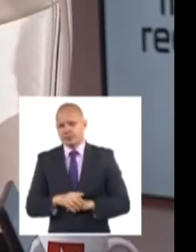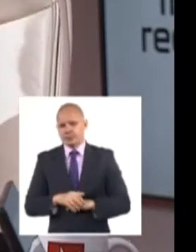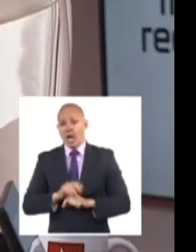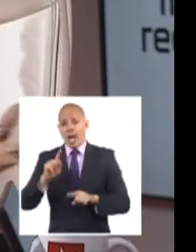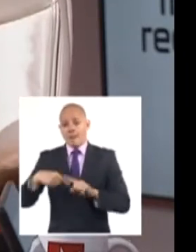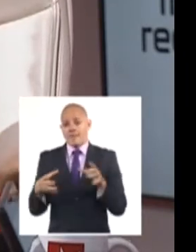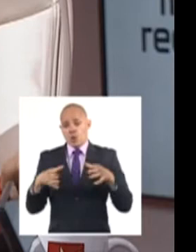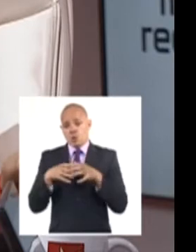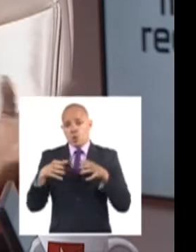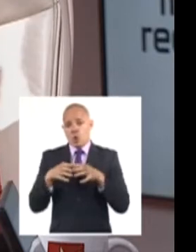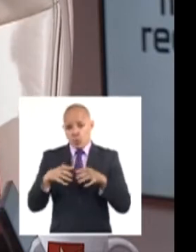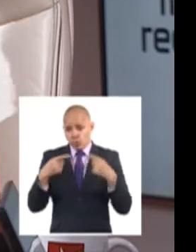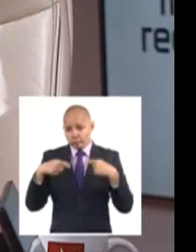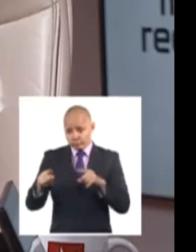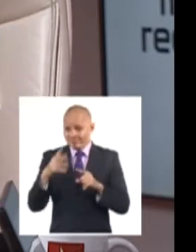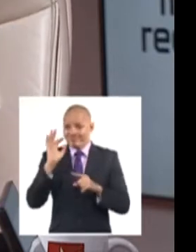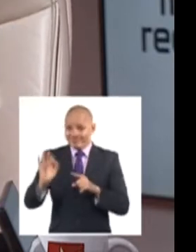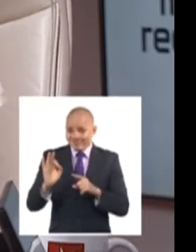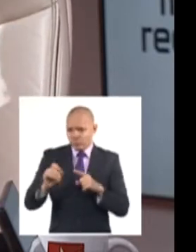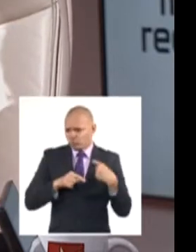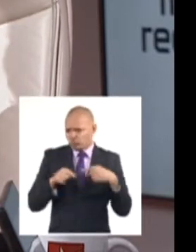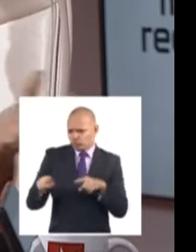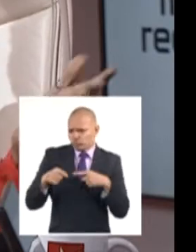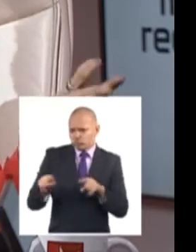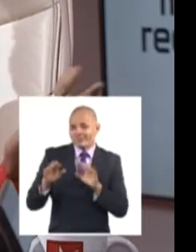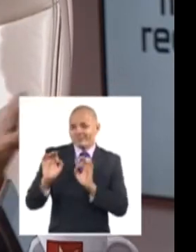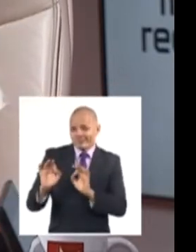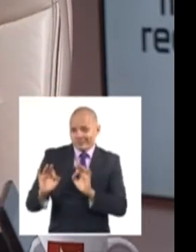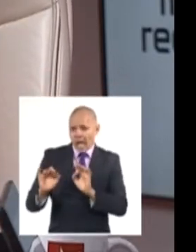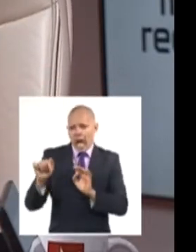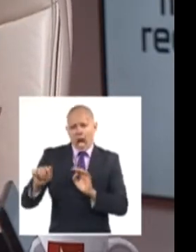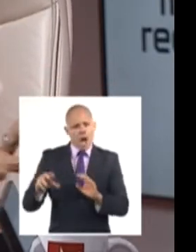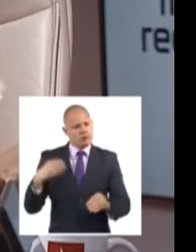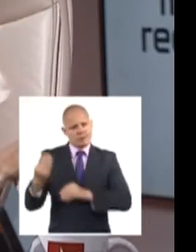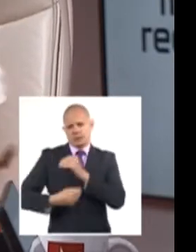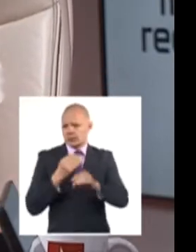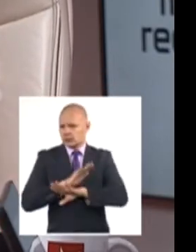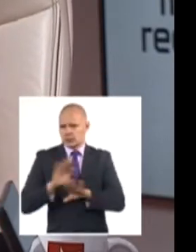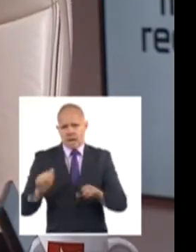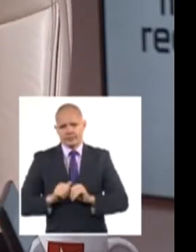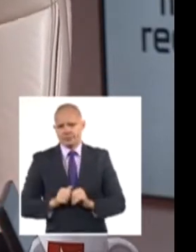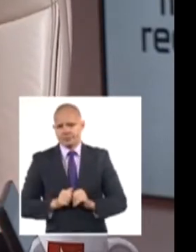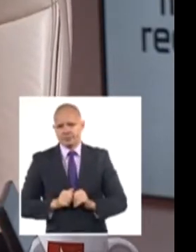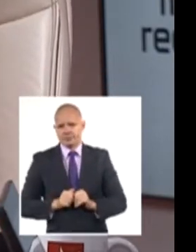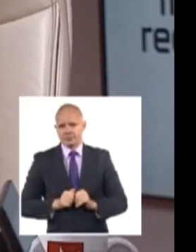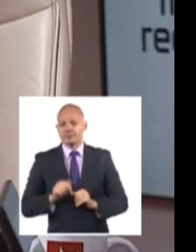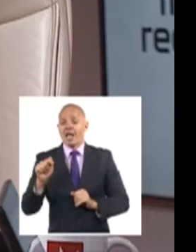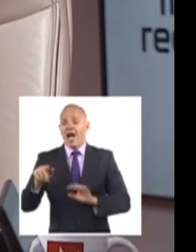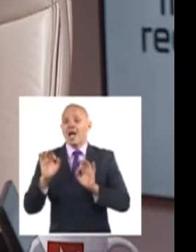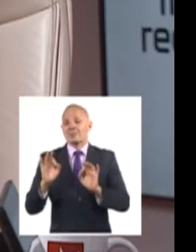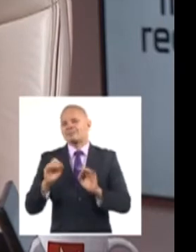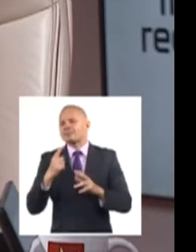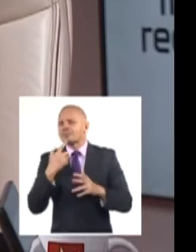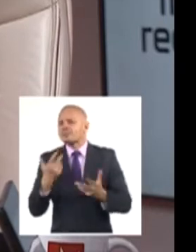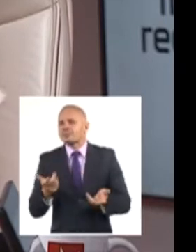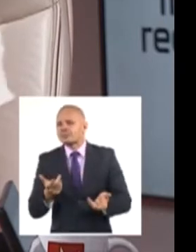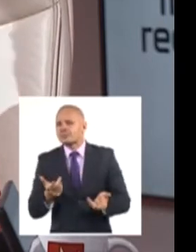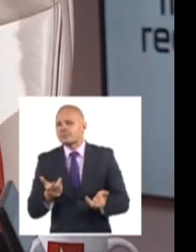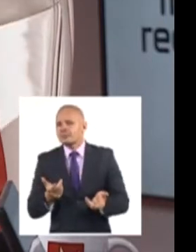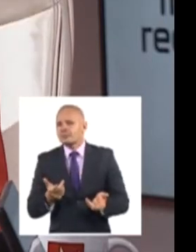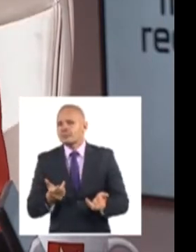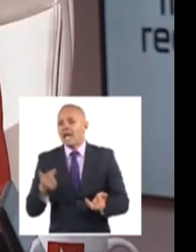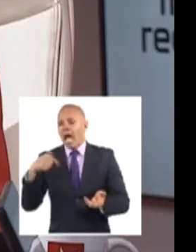democrático que es el partido fundado por uribe y al cual pertenece edu que se hayan de alguna manera